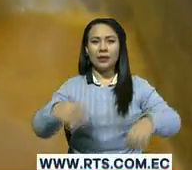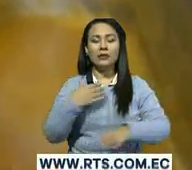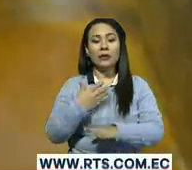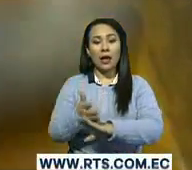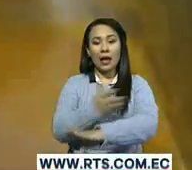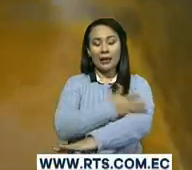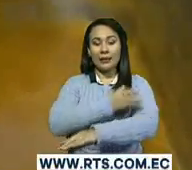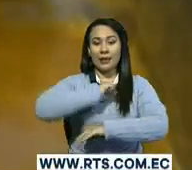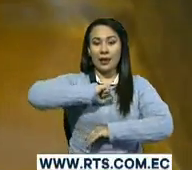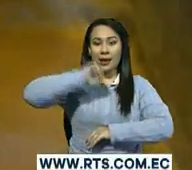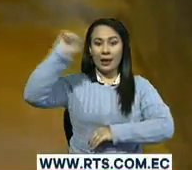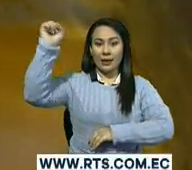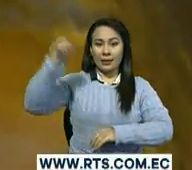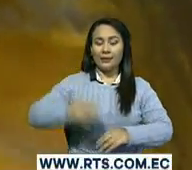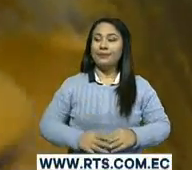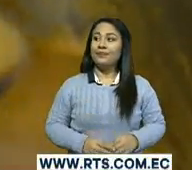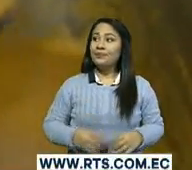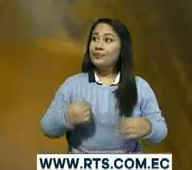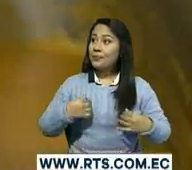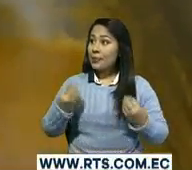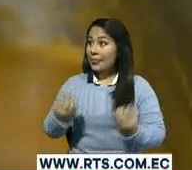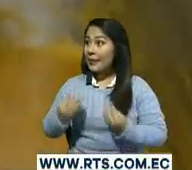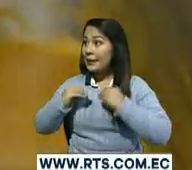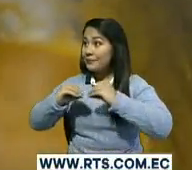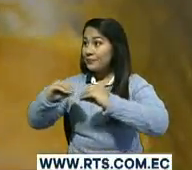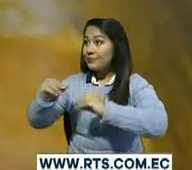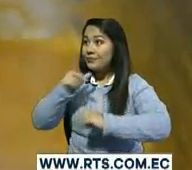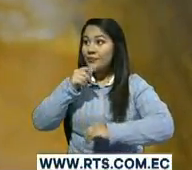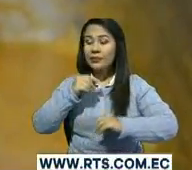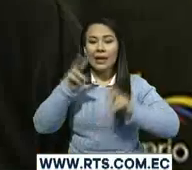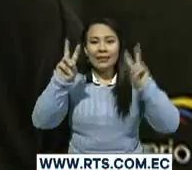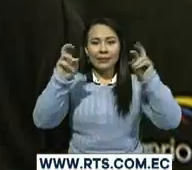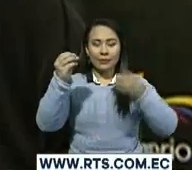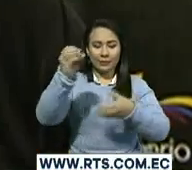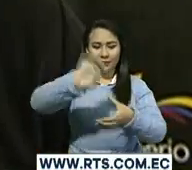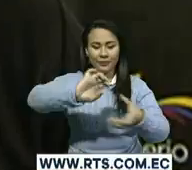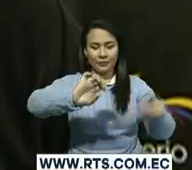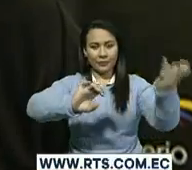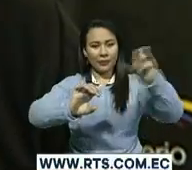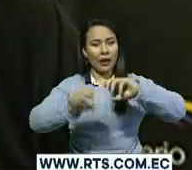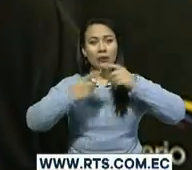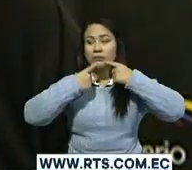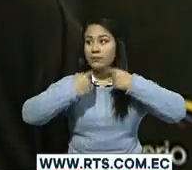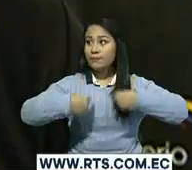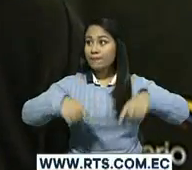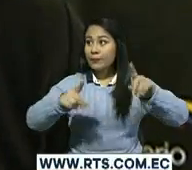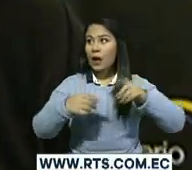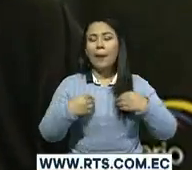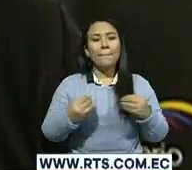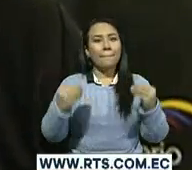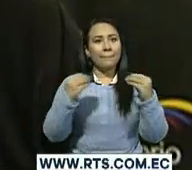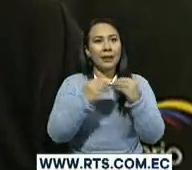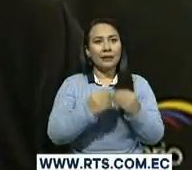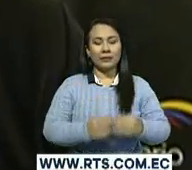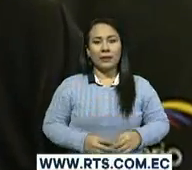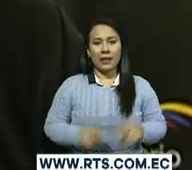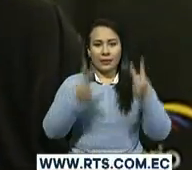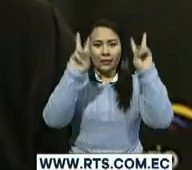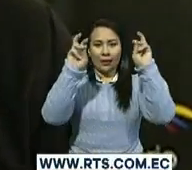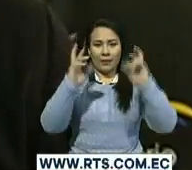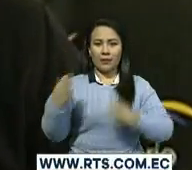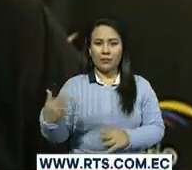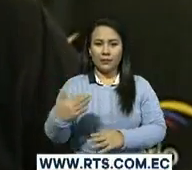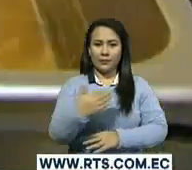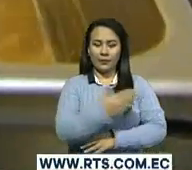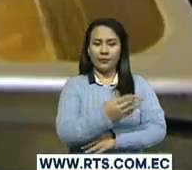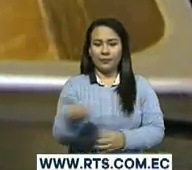pasado. Vamos a transmitir la fórmula ganadora, a masificarla y multiplicarla en el encebollado más grande del